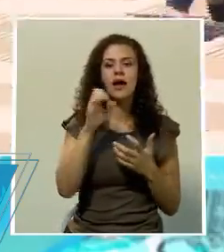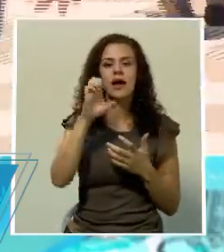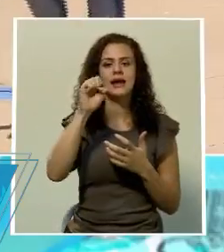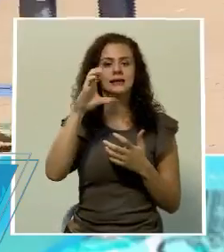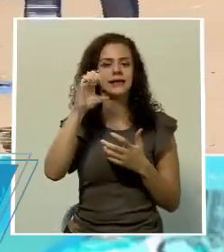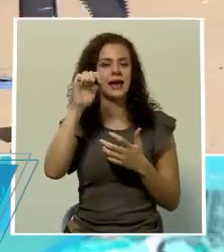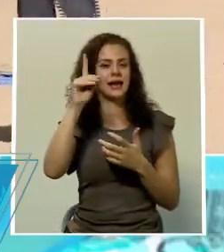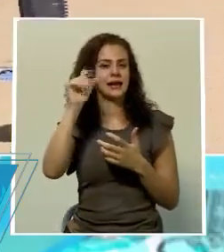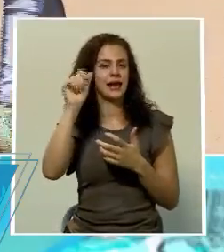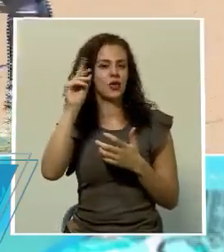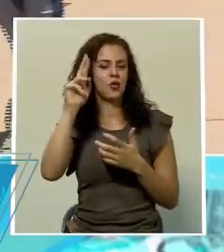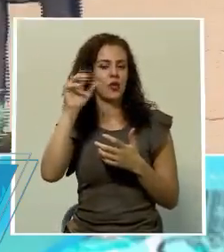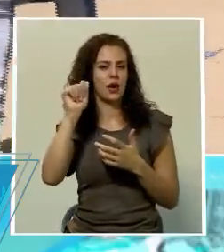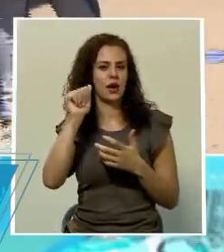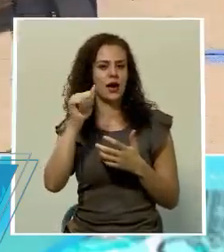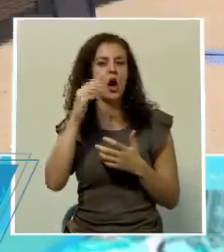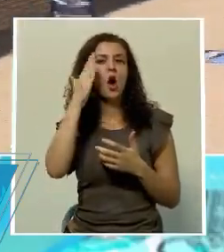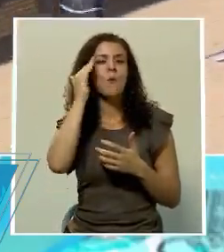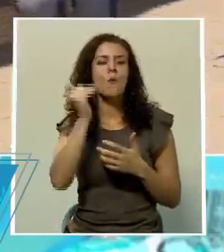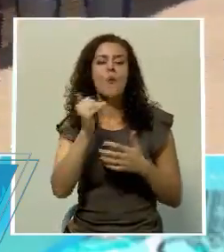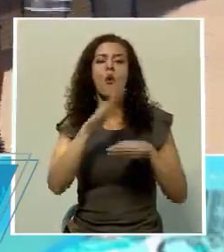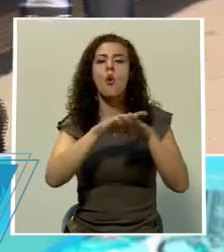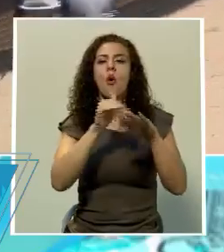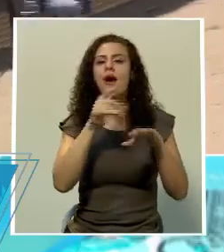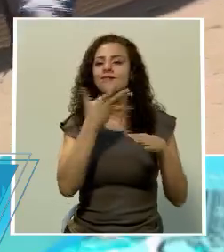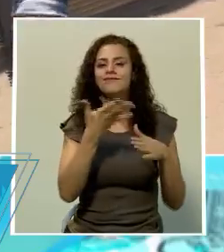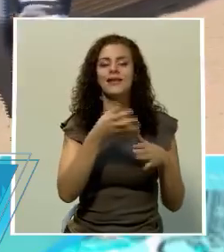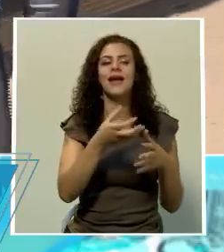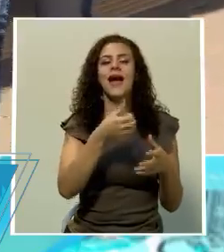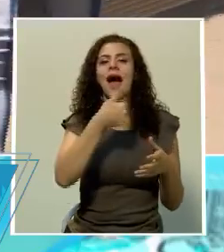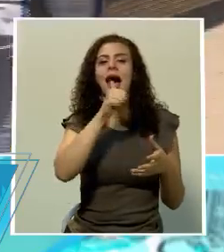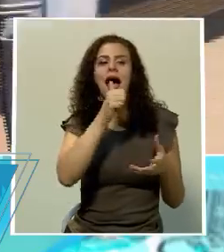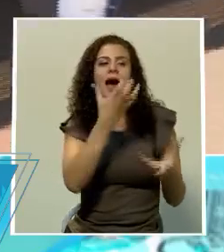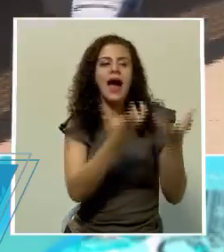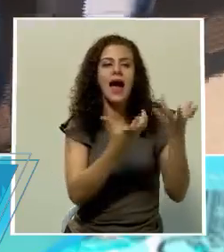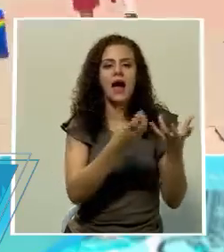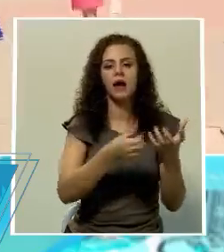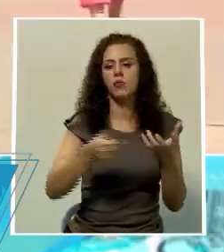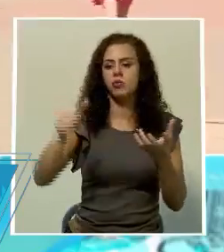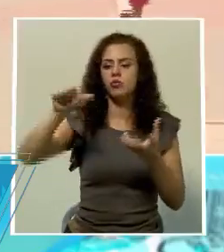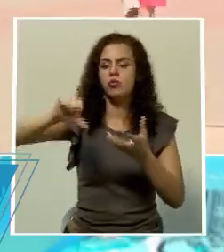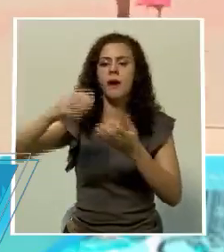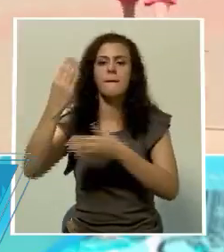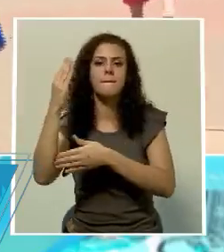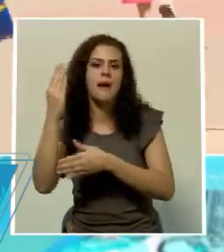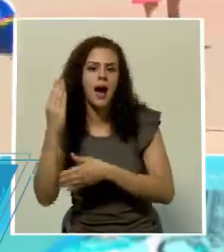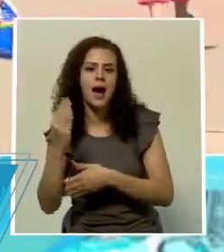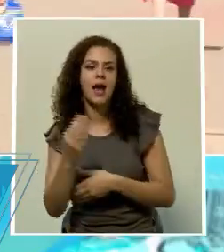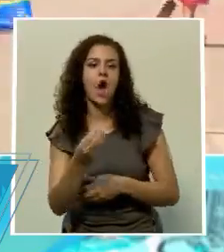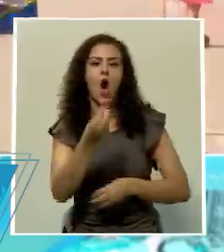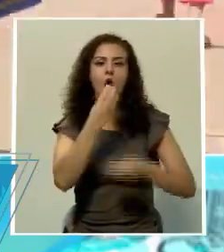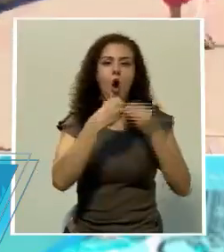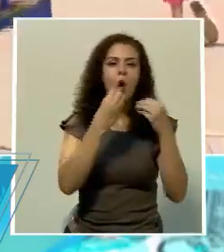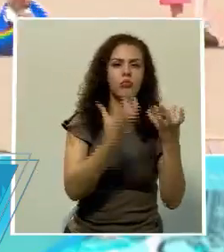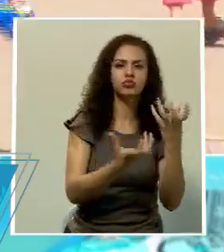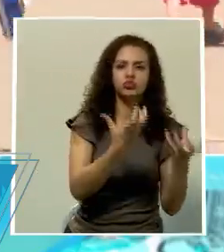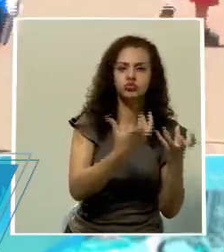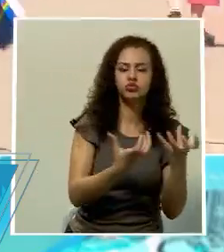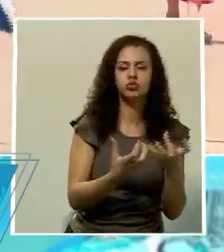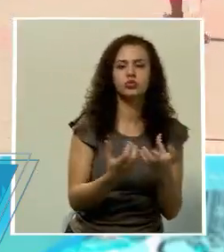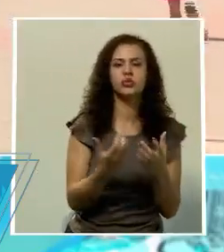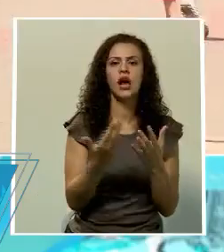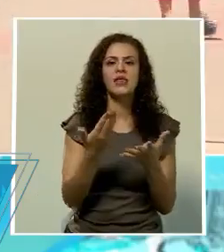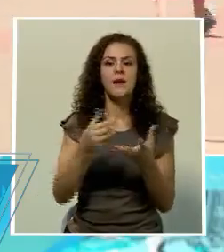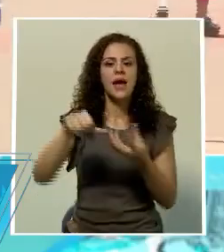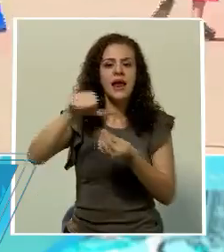Esto significa que son debidas a líquidos calientes, líquidos para el baño, líquidos para la comida, líquidos